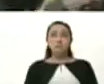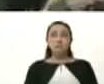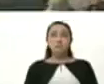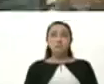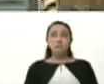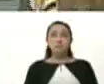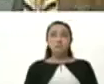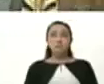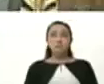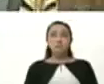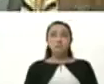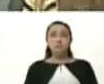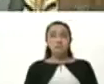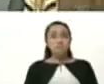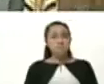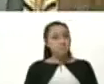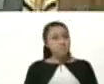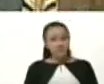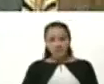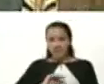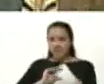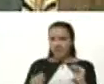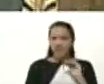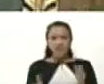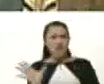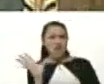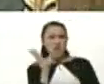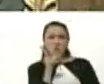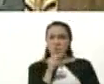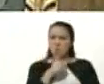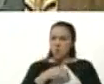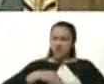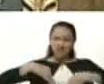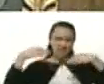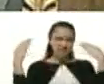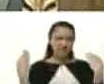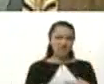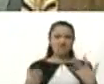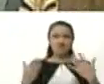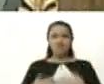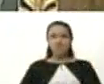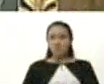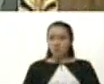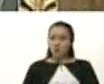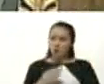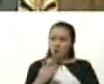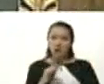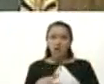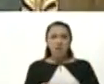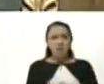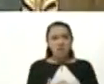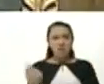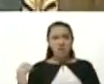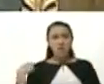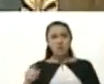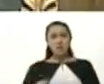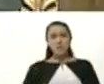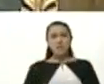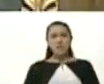Es francamente inmoral, pero inmoral lo que sucede. Tú no